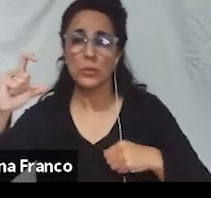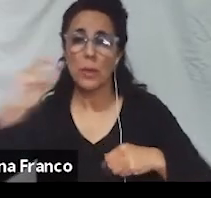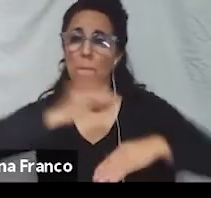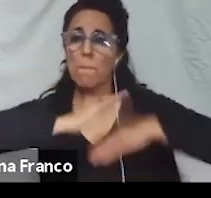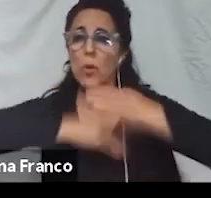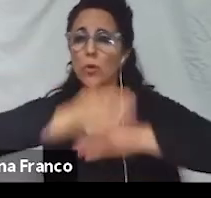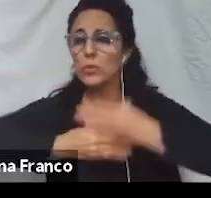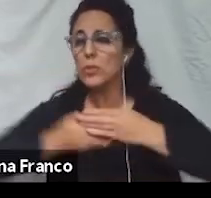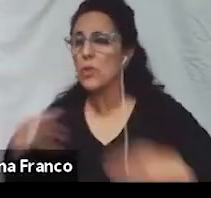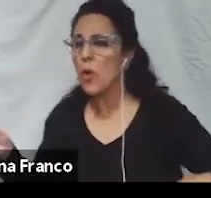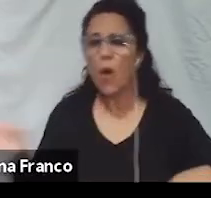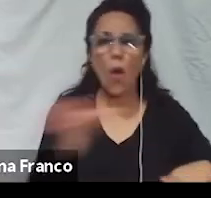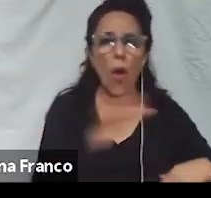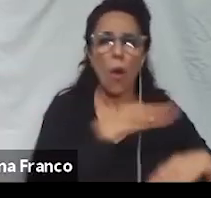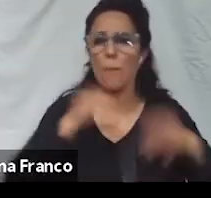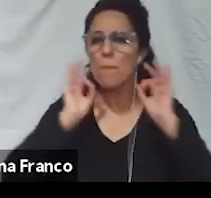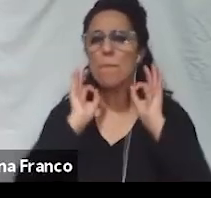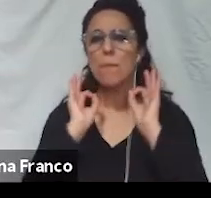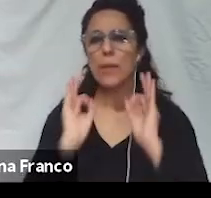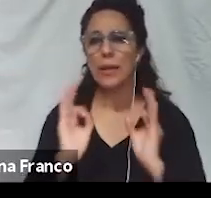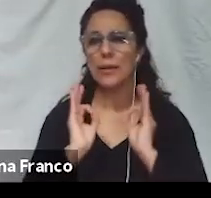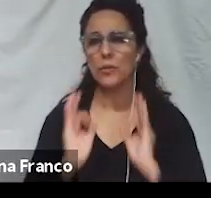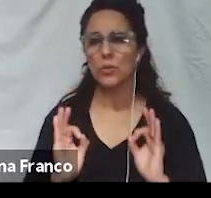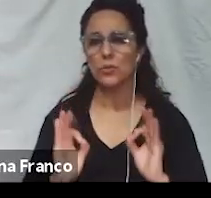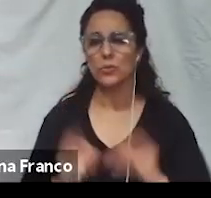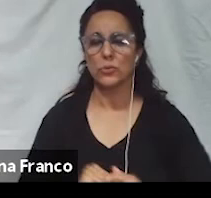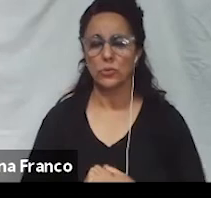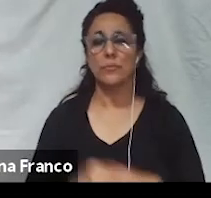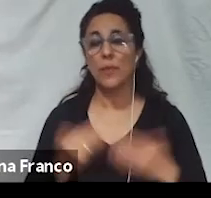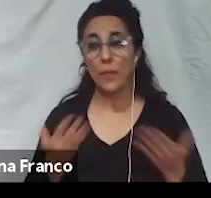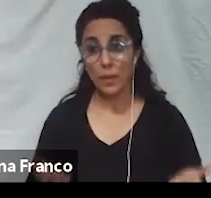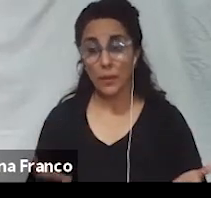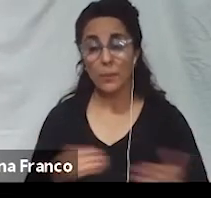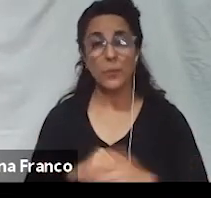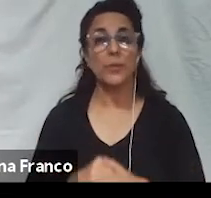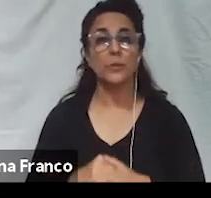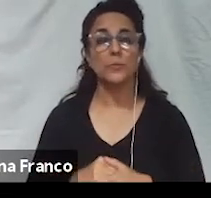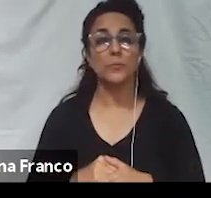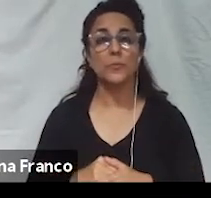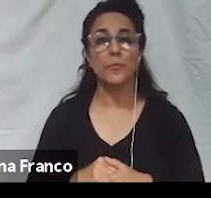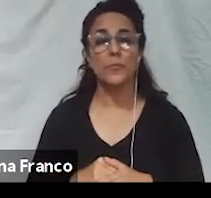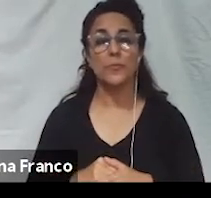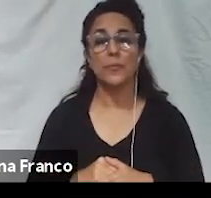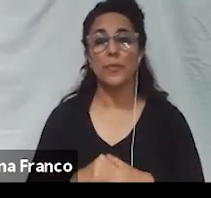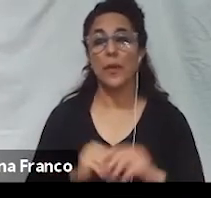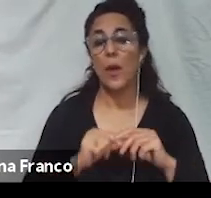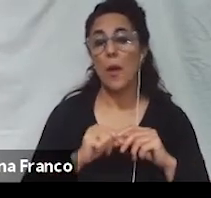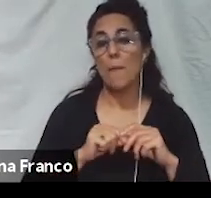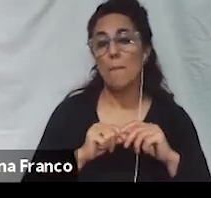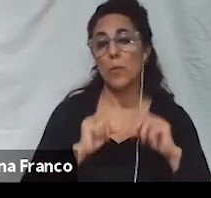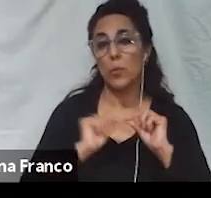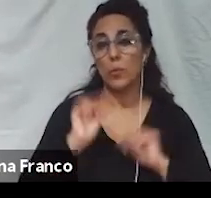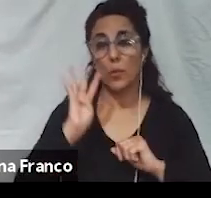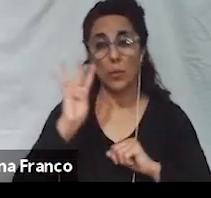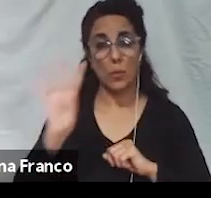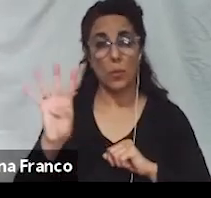procesos completos. Si vamos a incluir un proceso, tiene que ir completo. Y bueno, vamos a la parte de auditoría en